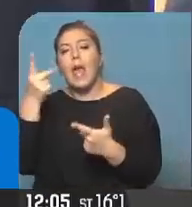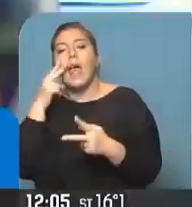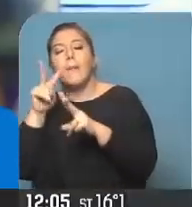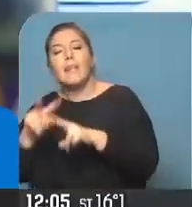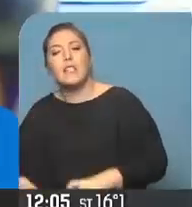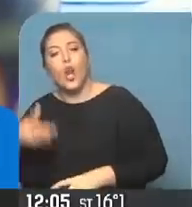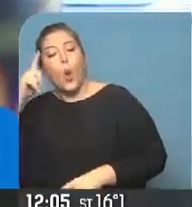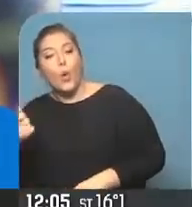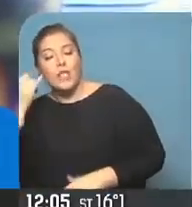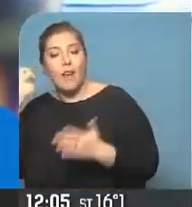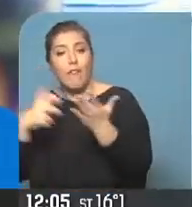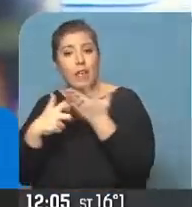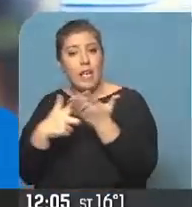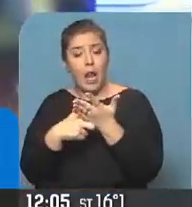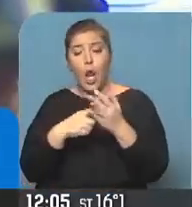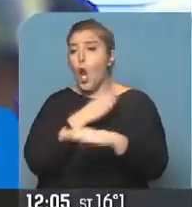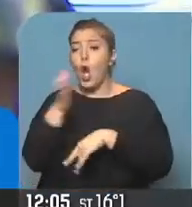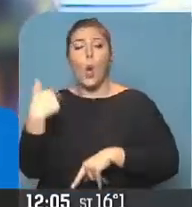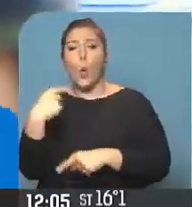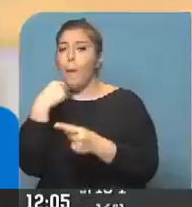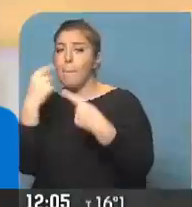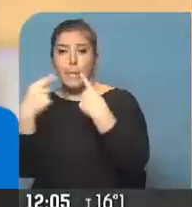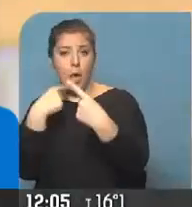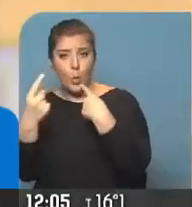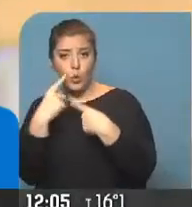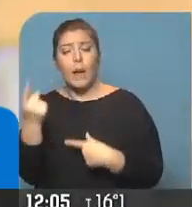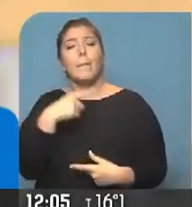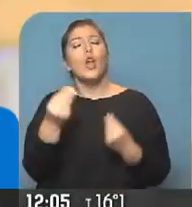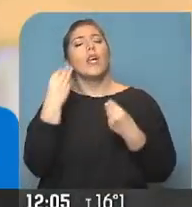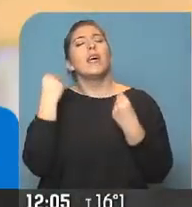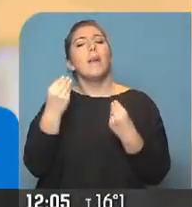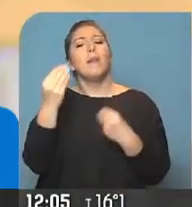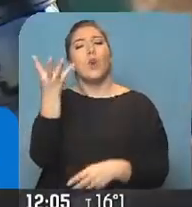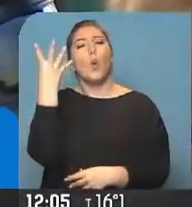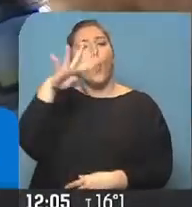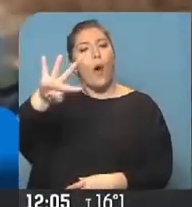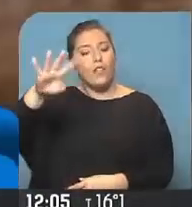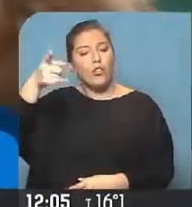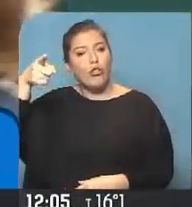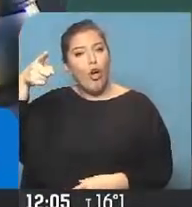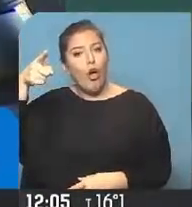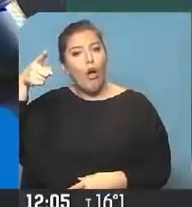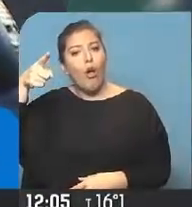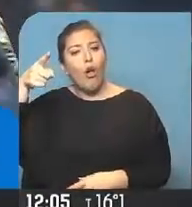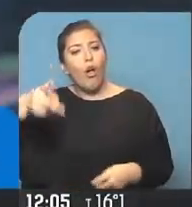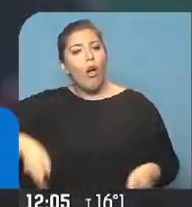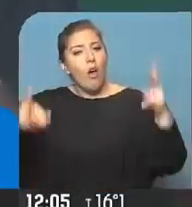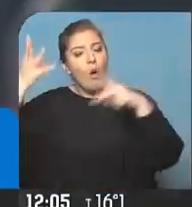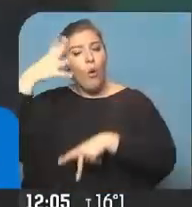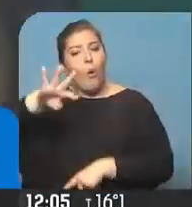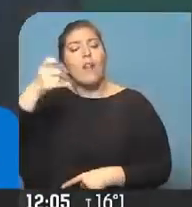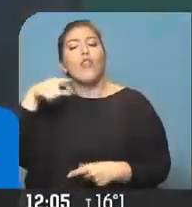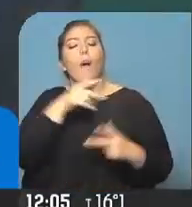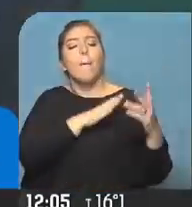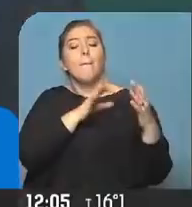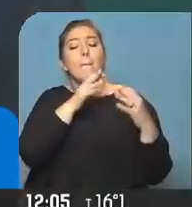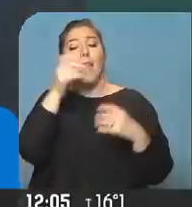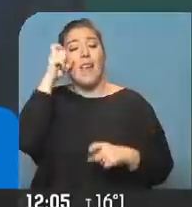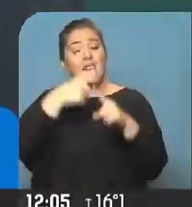a presentarse a responder ninguna pregunta. ¿Pero qué pasó en el cuarto piso de estos tribunales? Bueno, la presidenta, como decíamos, llegó, se encontró